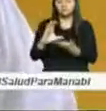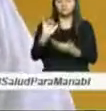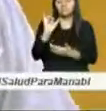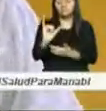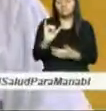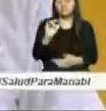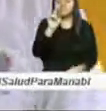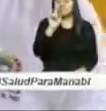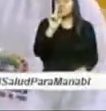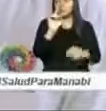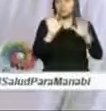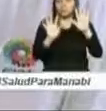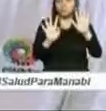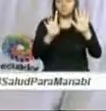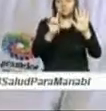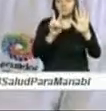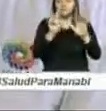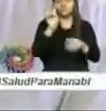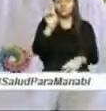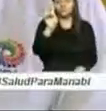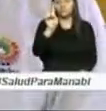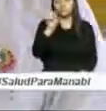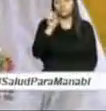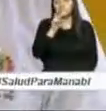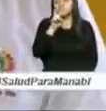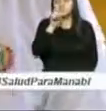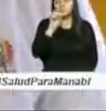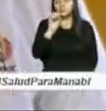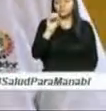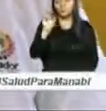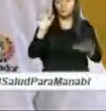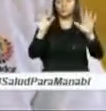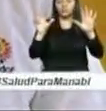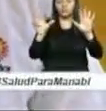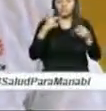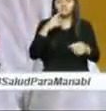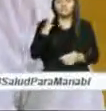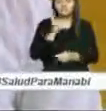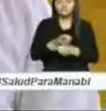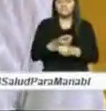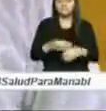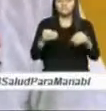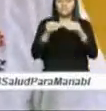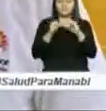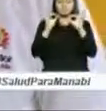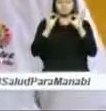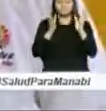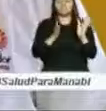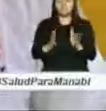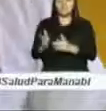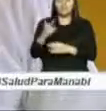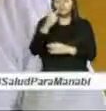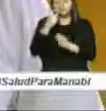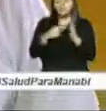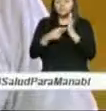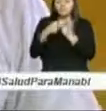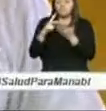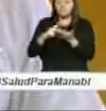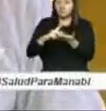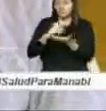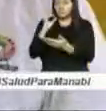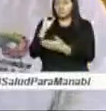año 1971. Lo que hicimos en el año 2008 es poner una fórmula más objetiva para evitar la evasión